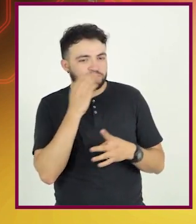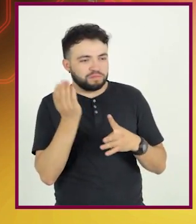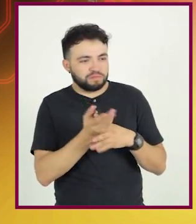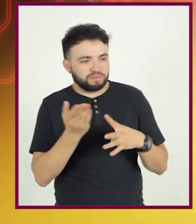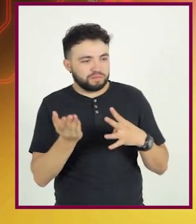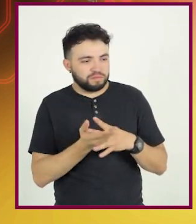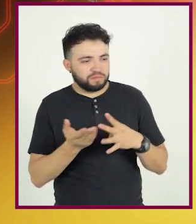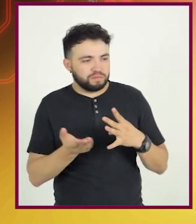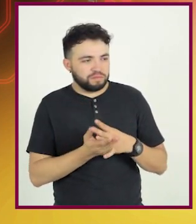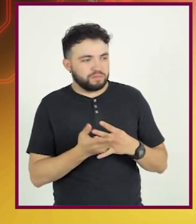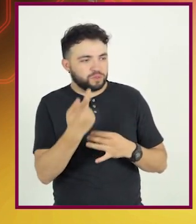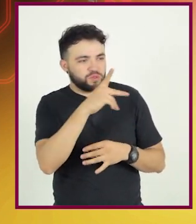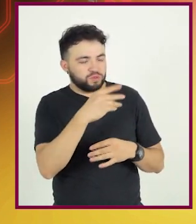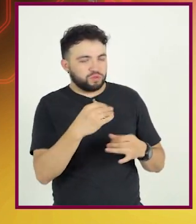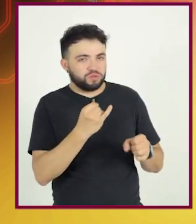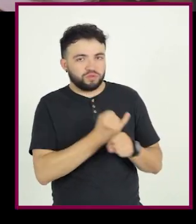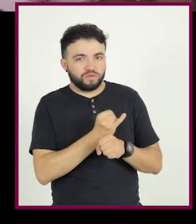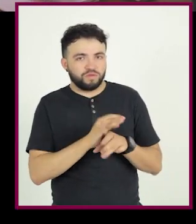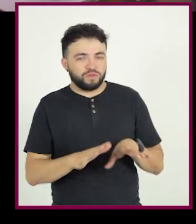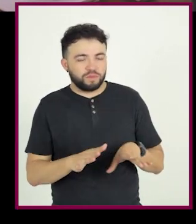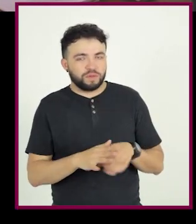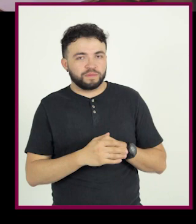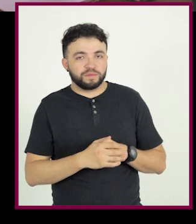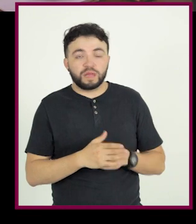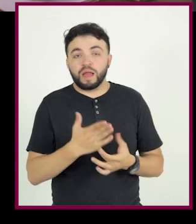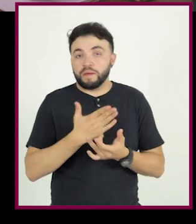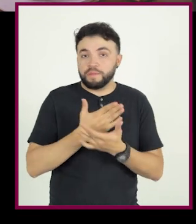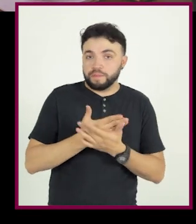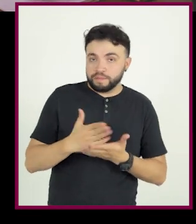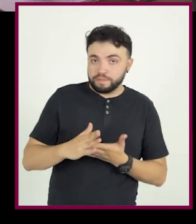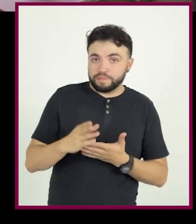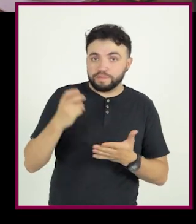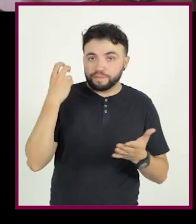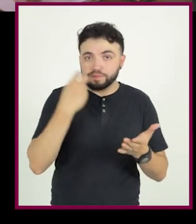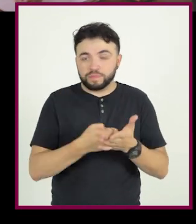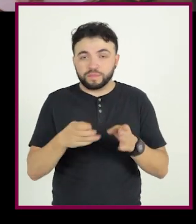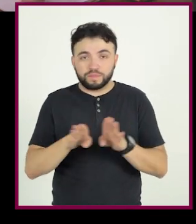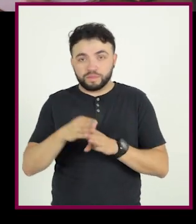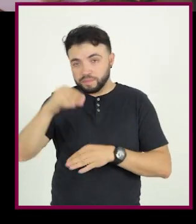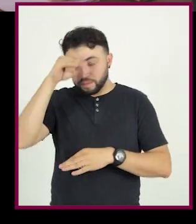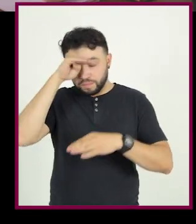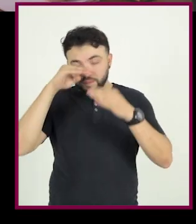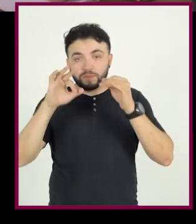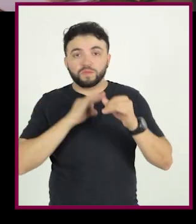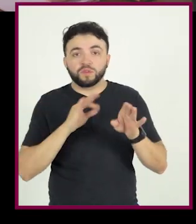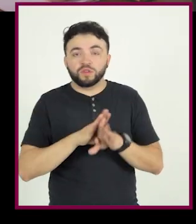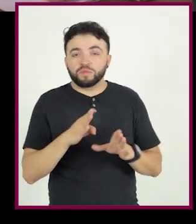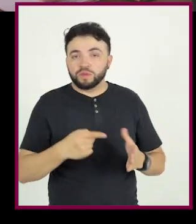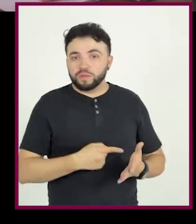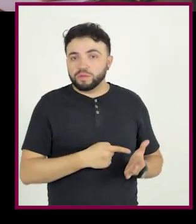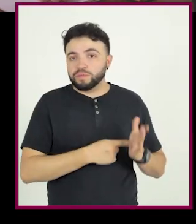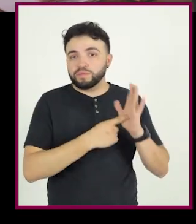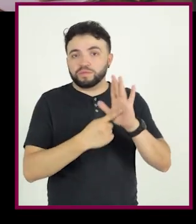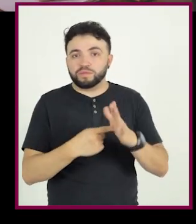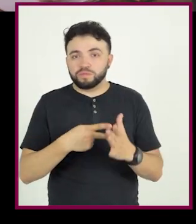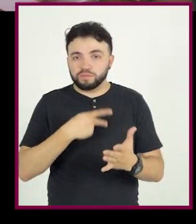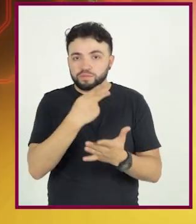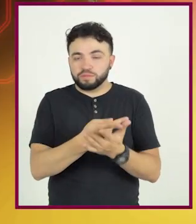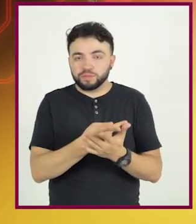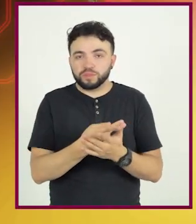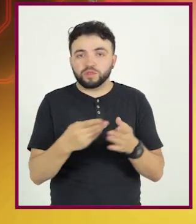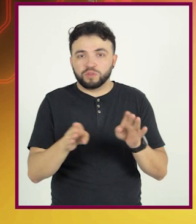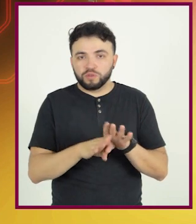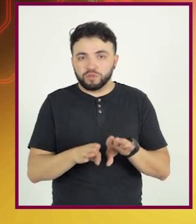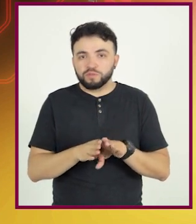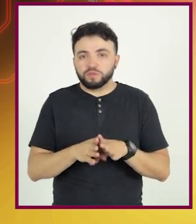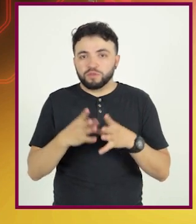analizar, clasificar e interpretar la información que recibe. Además, con este tipo de pensamiento se promueve